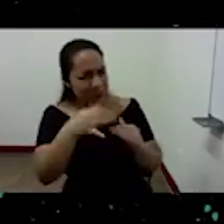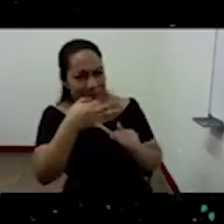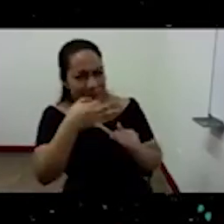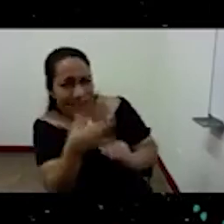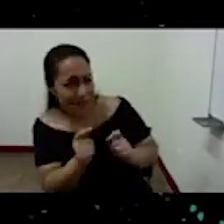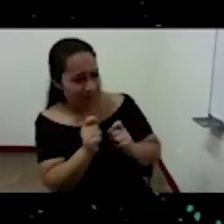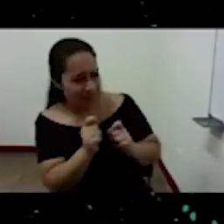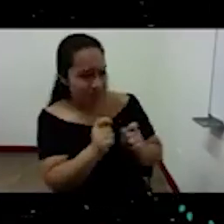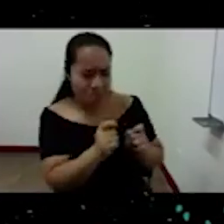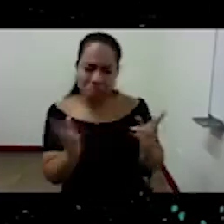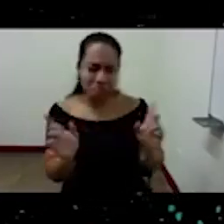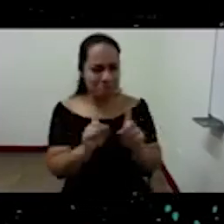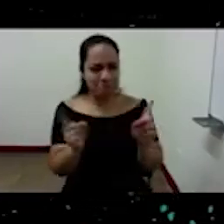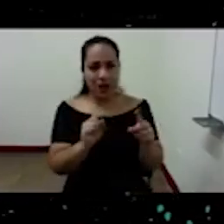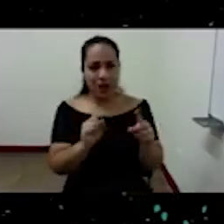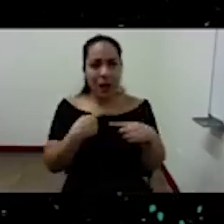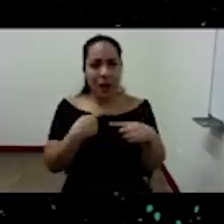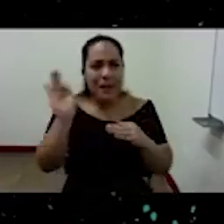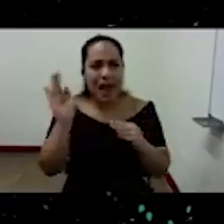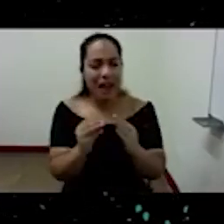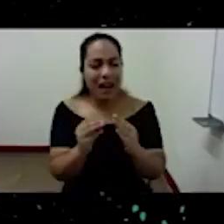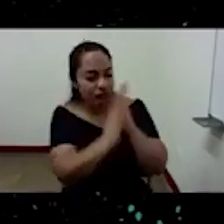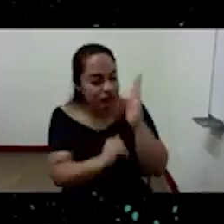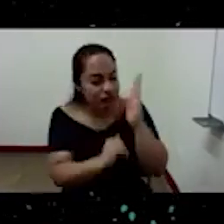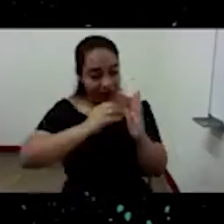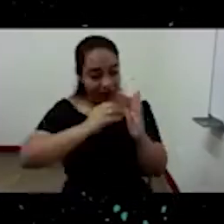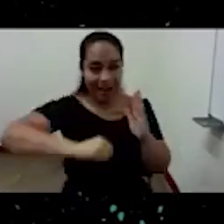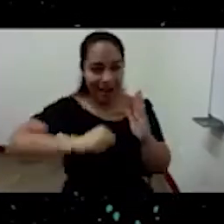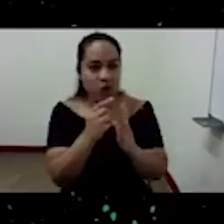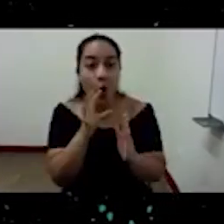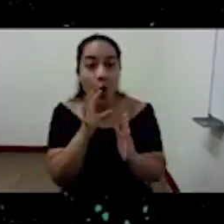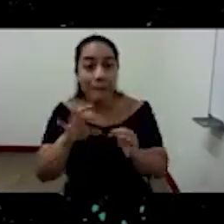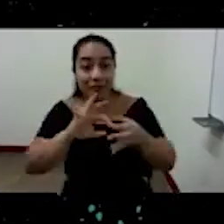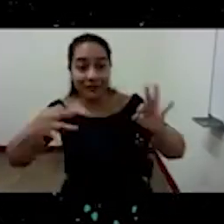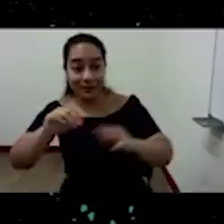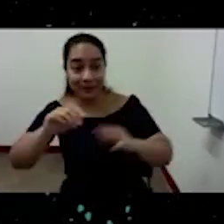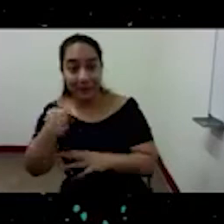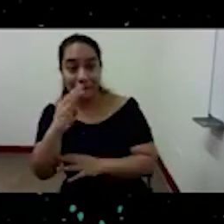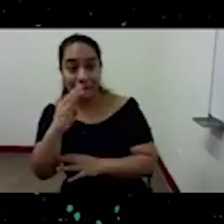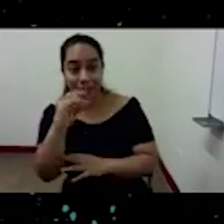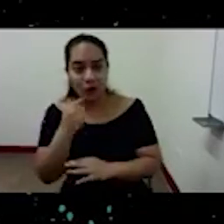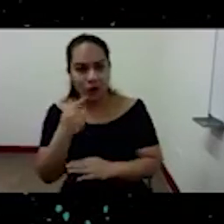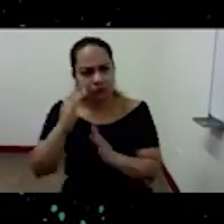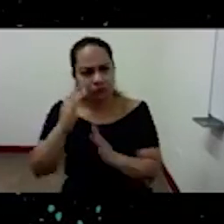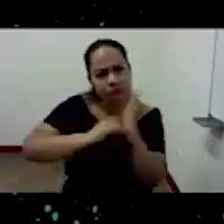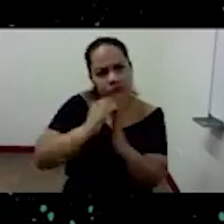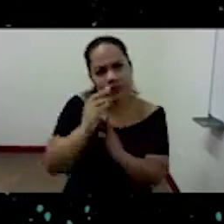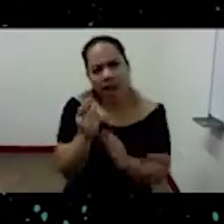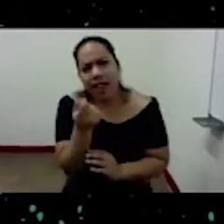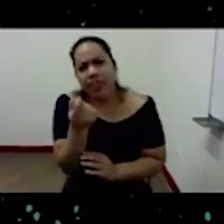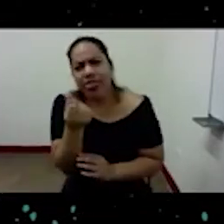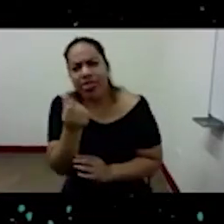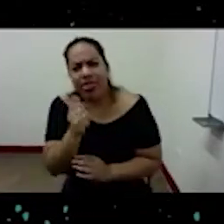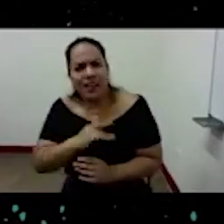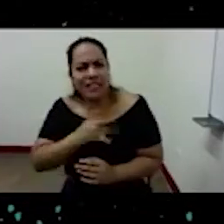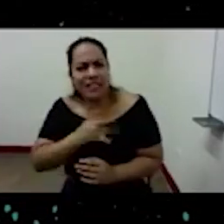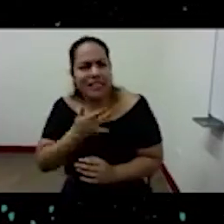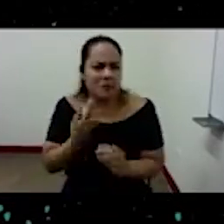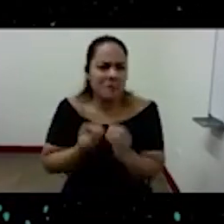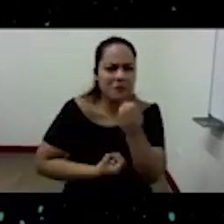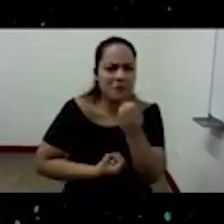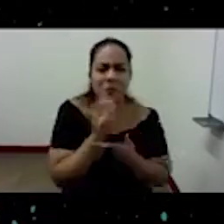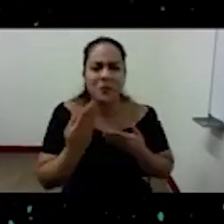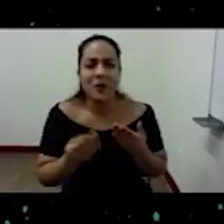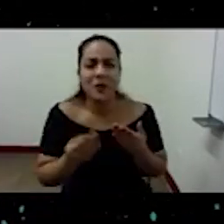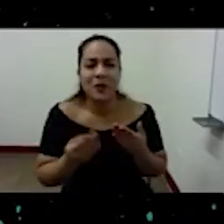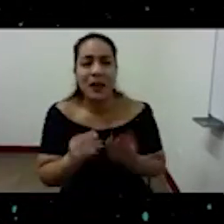o desde el hecho de pintar el hecho, como diría Bacon, pintar la pequeña sensación, diría Cézanne. Menudo